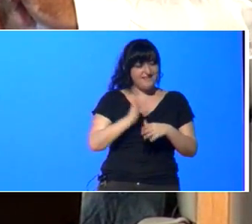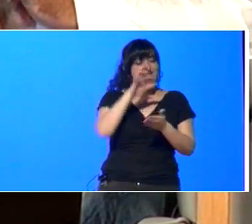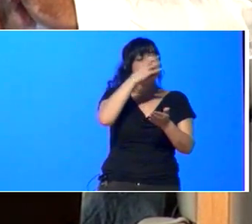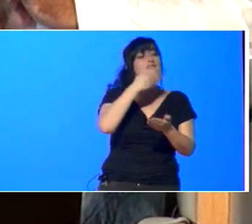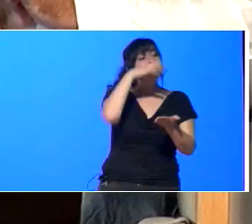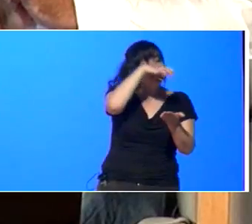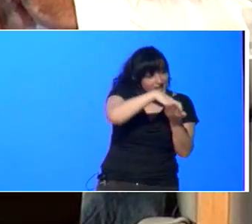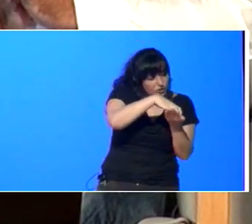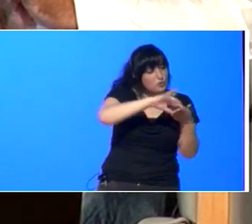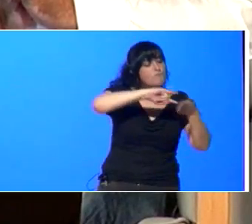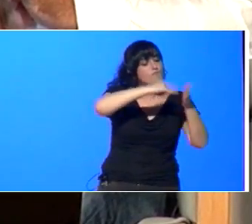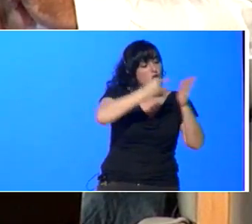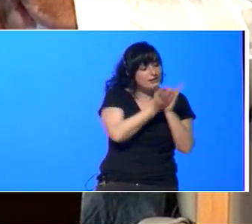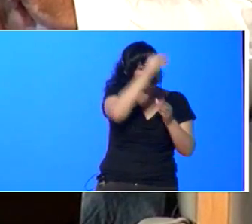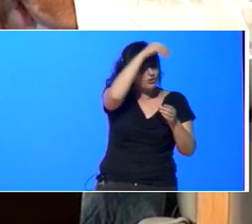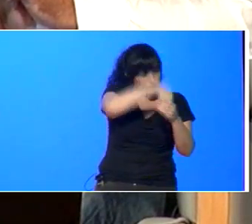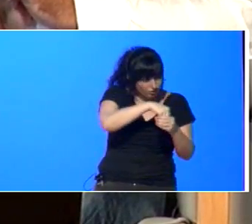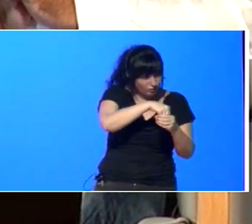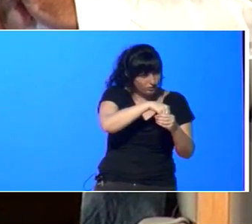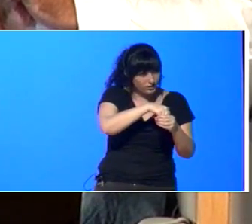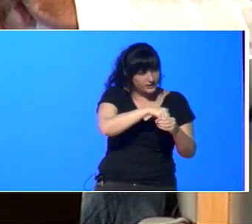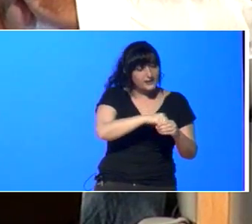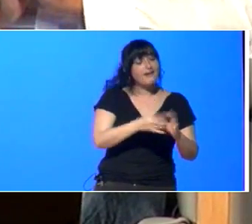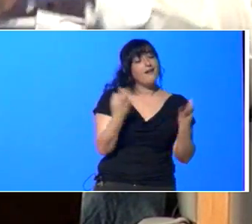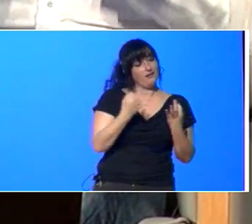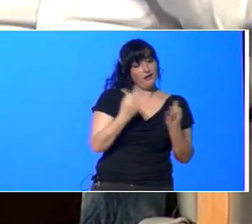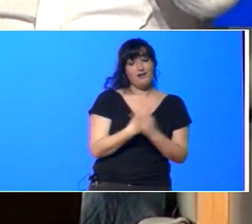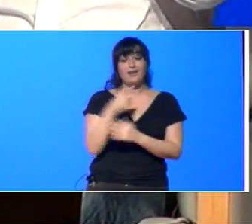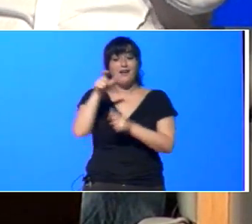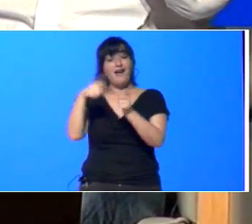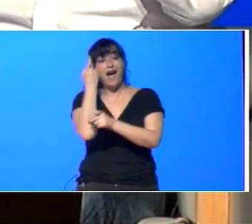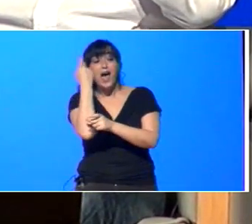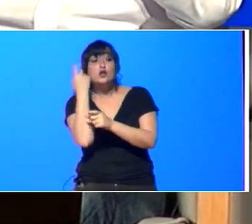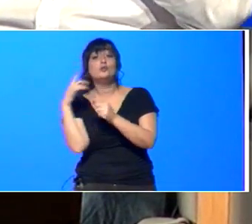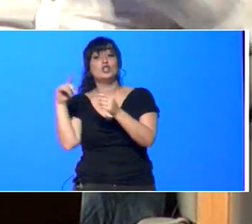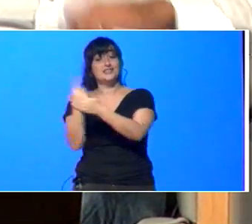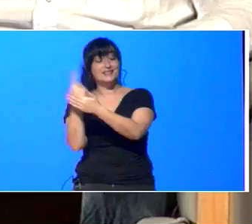todos los años se haga esto con los alumnos de sexto. Se hace todos los años.